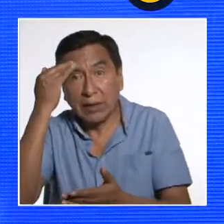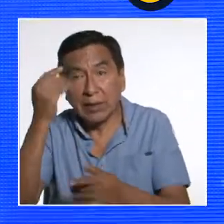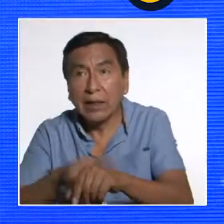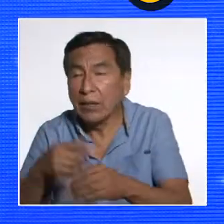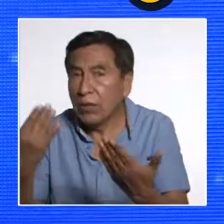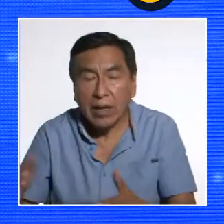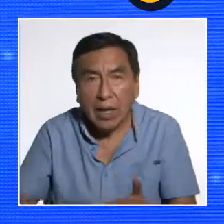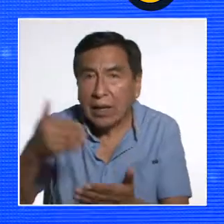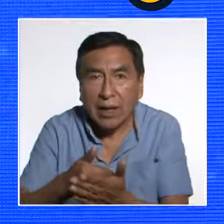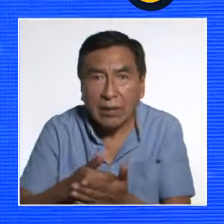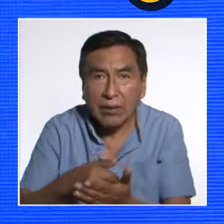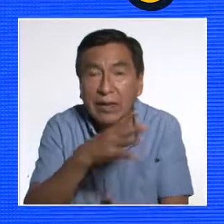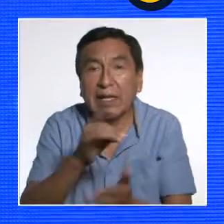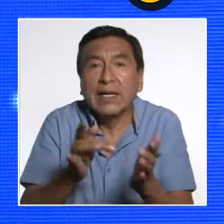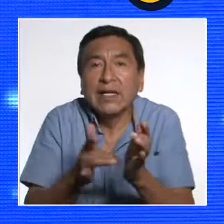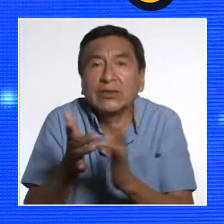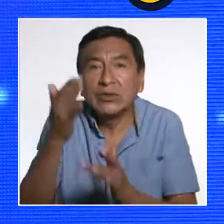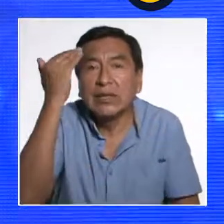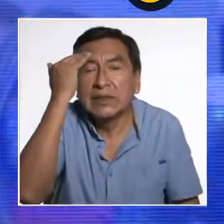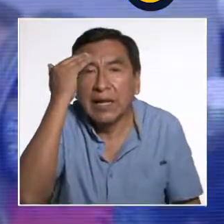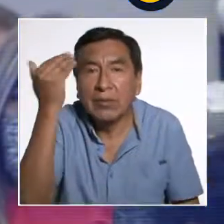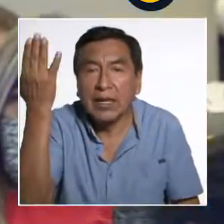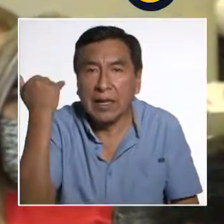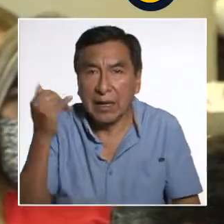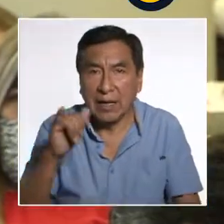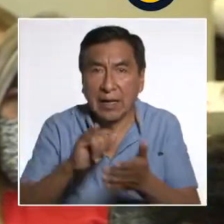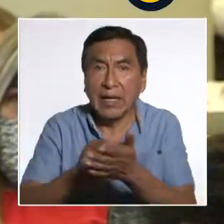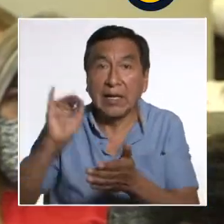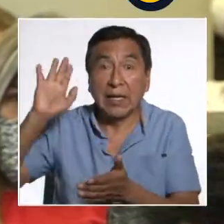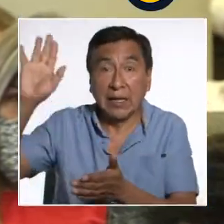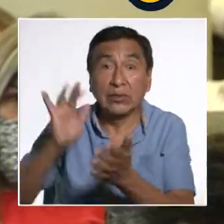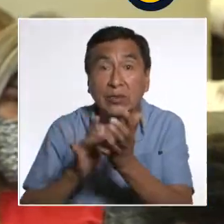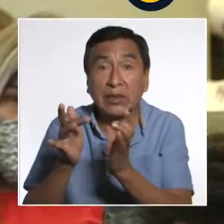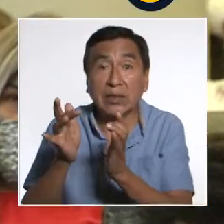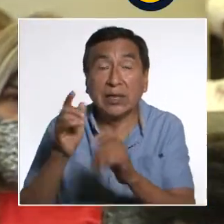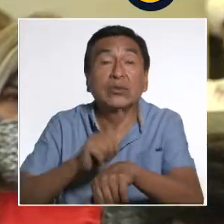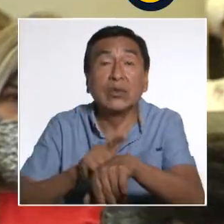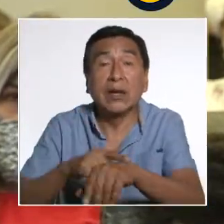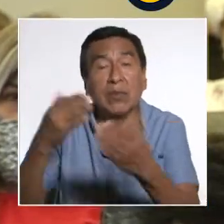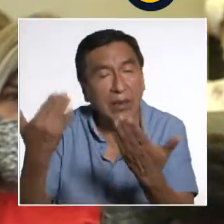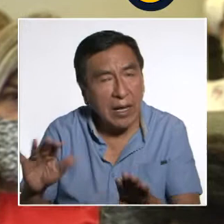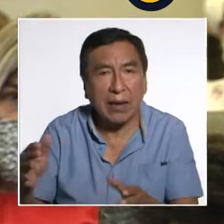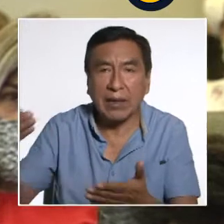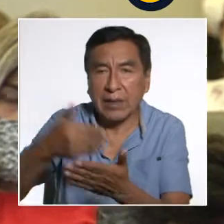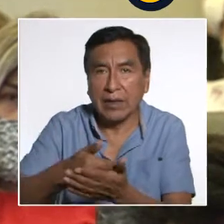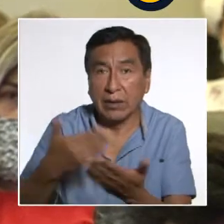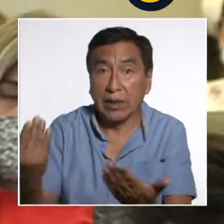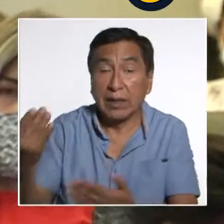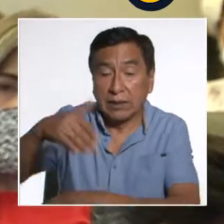Y Jesús sabía que su tiempo había llegado. Esa